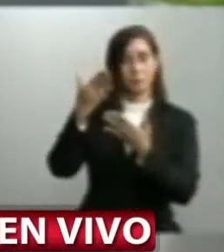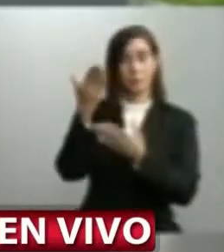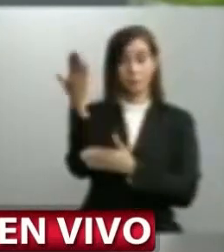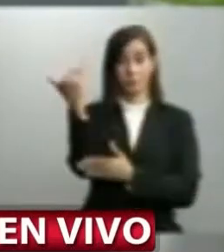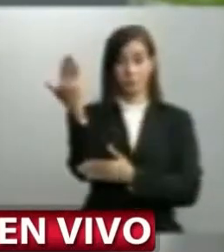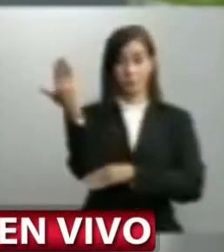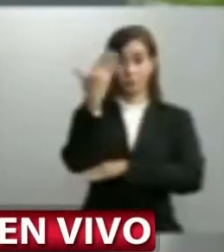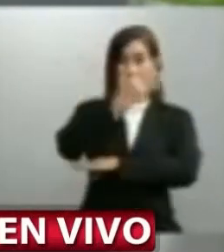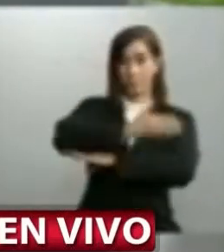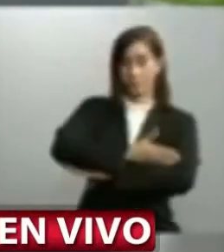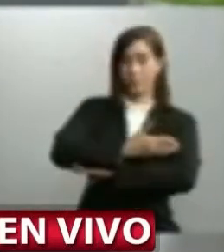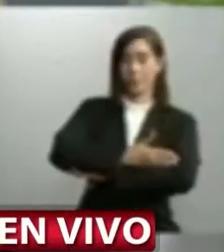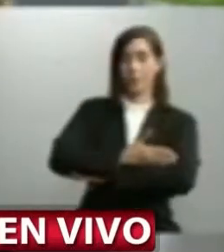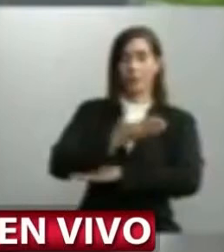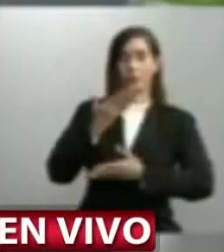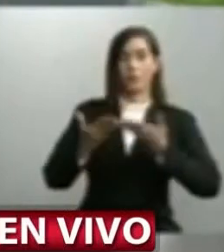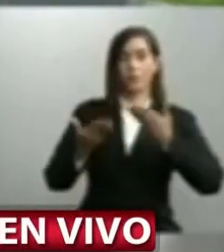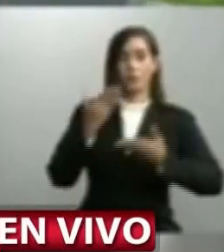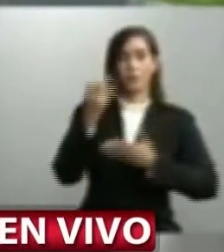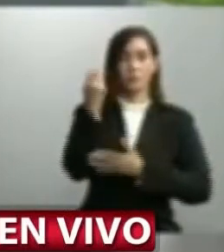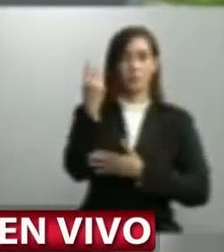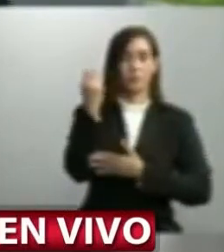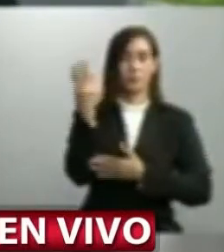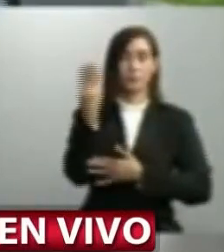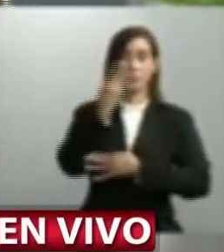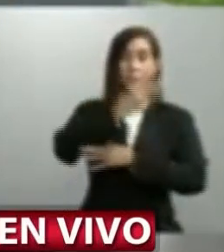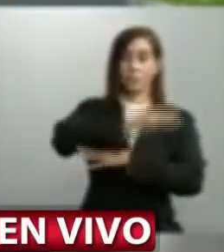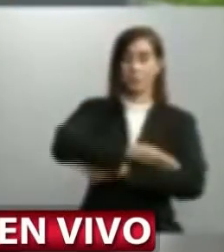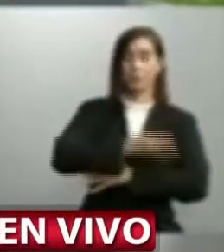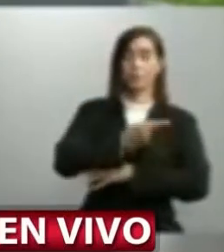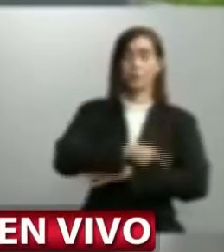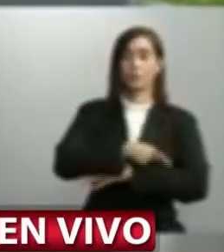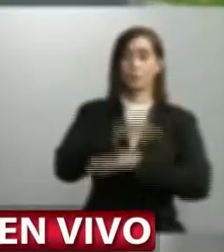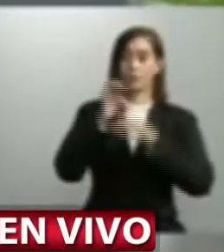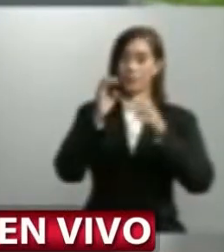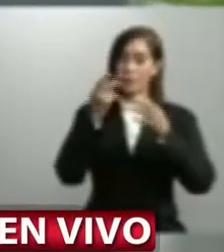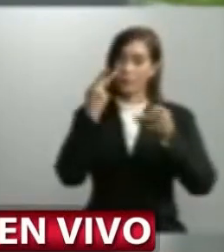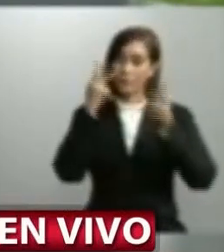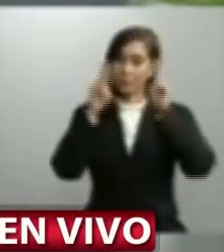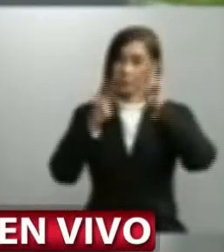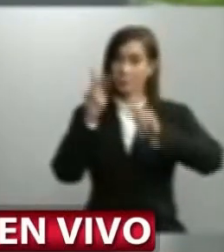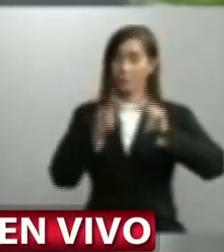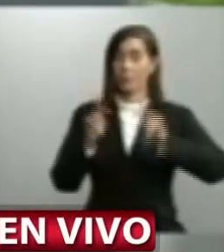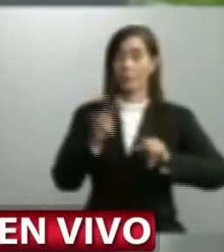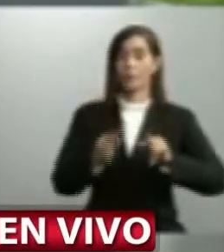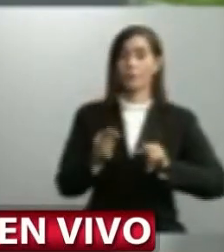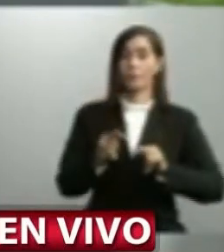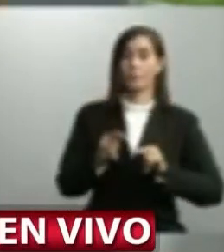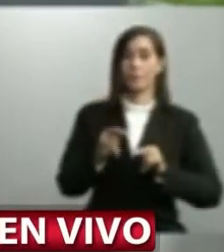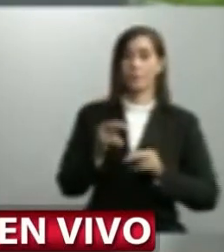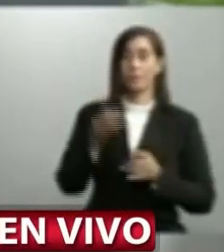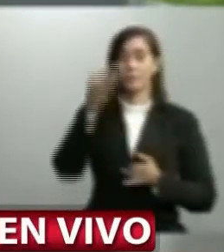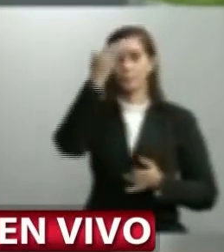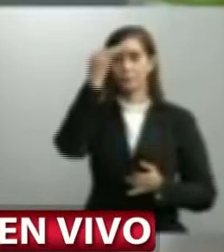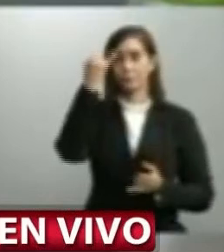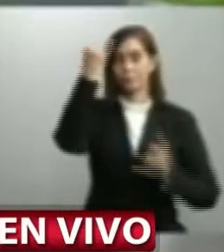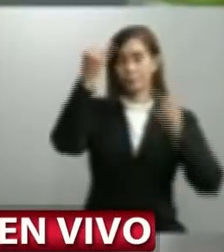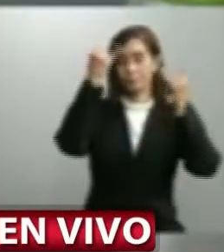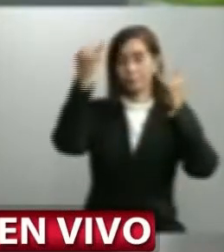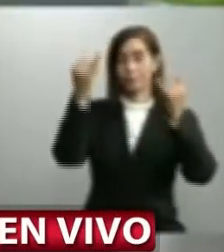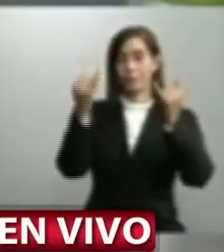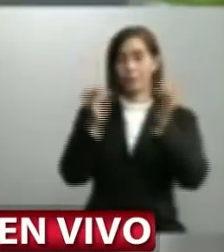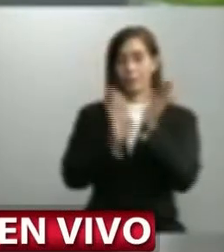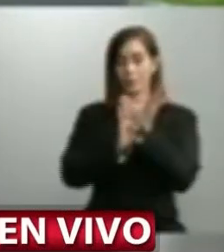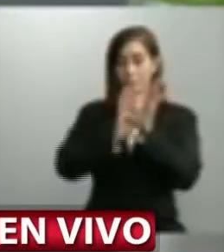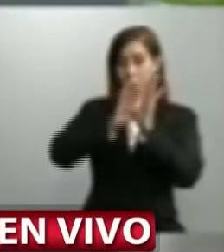14 días o al menos tener 12 días computados para tener, digamos, una idea de la curva